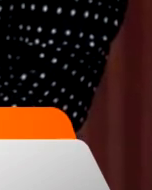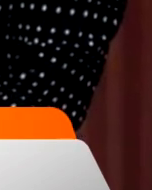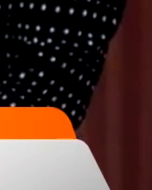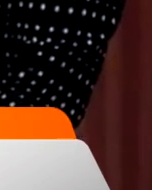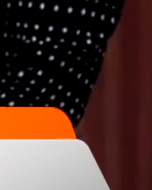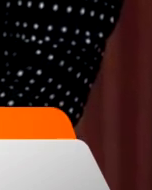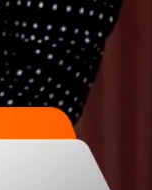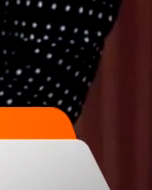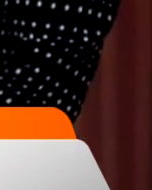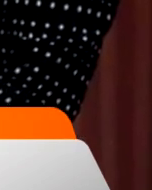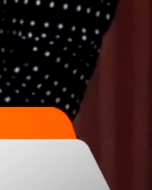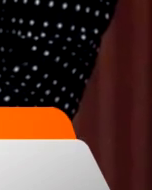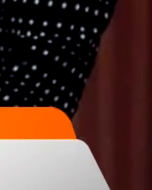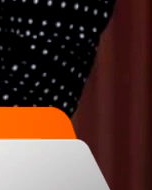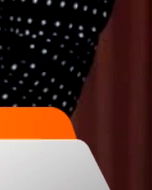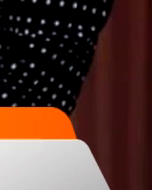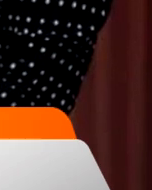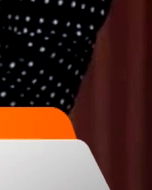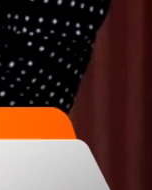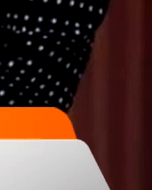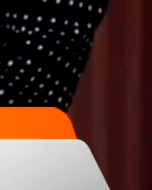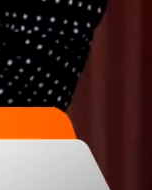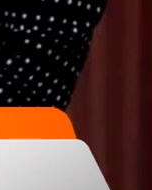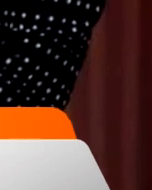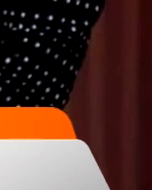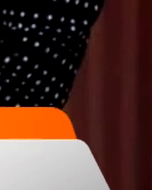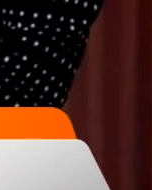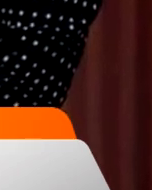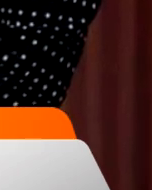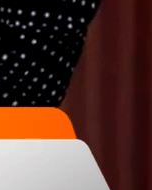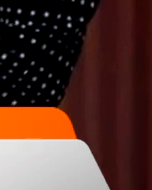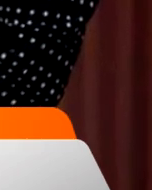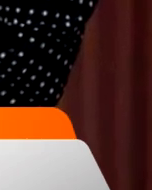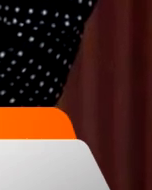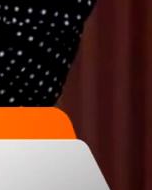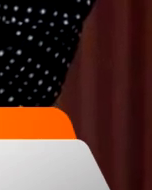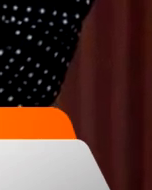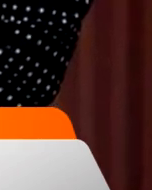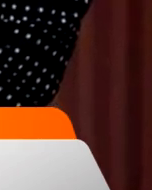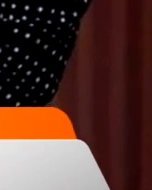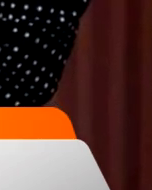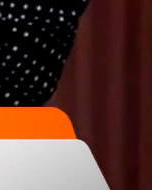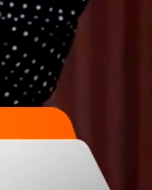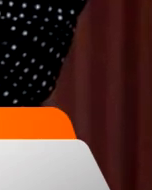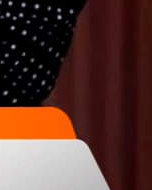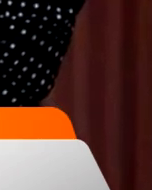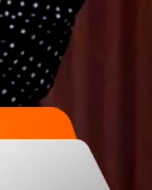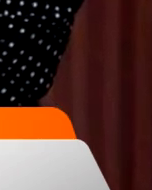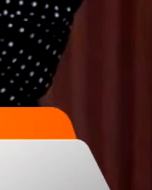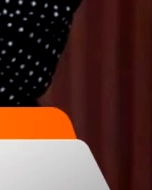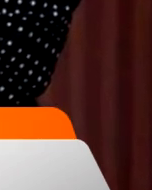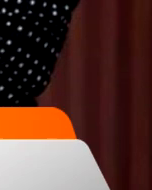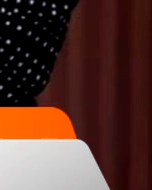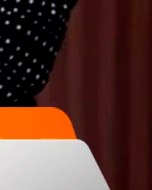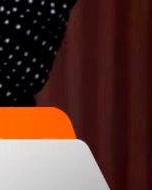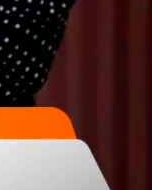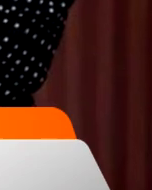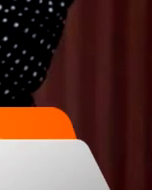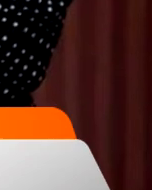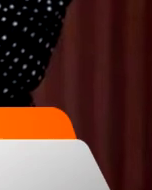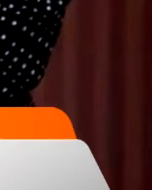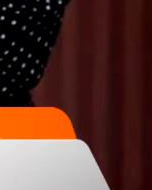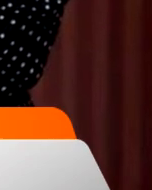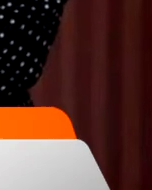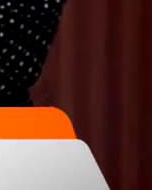de la Federación que la acredita. Fue a través de una sesión solemne presidida por la magistrada Mónica Aralif Soto Fregoso que se entrega el documento